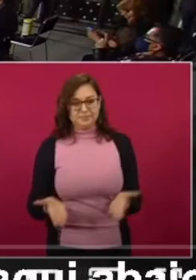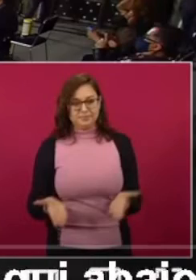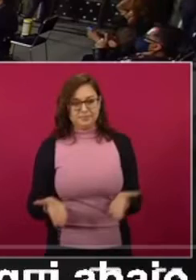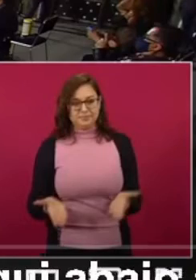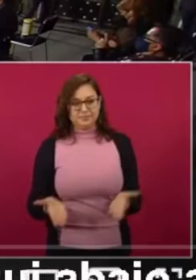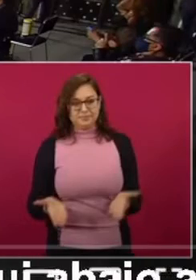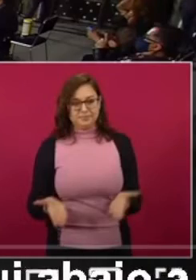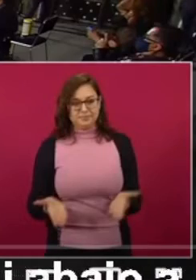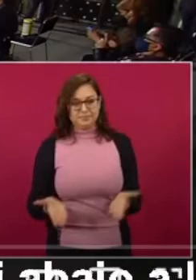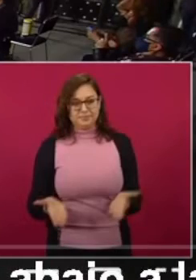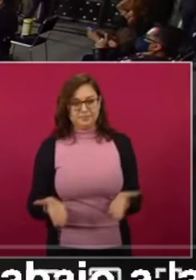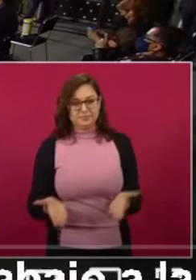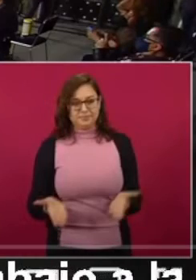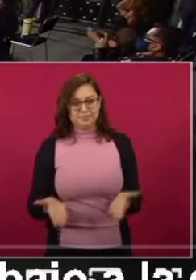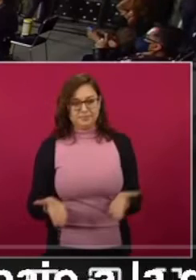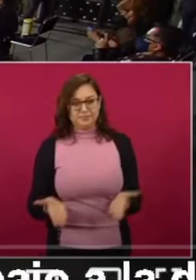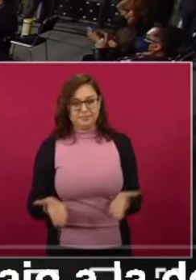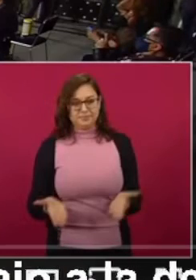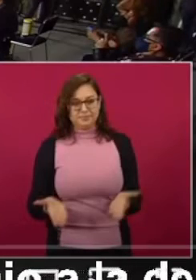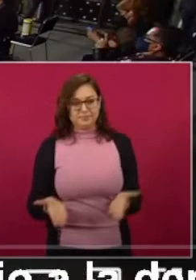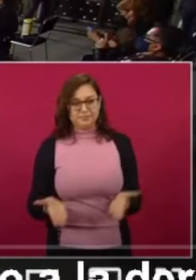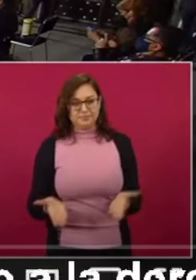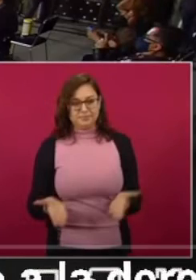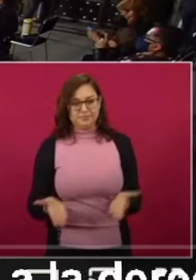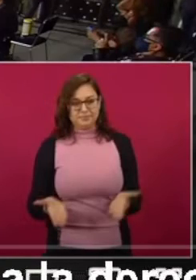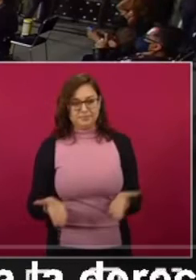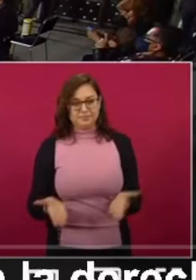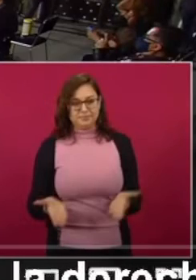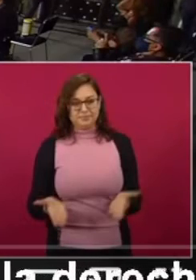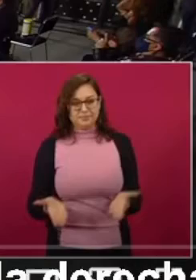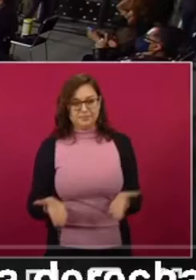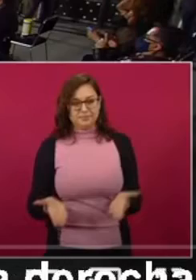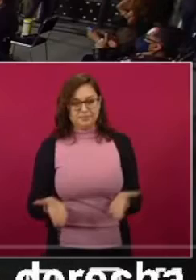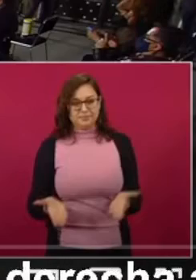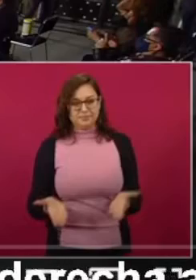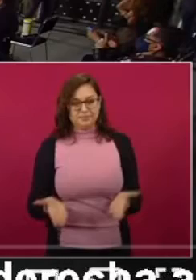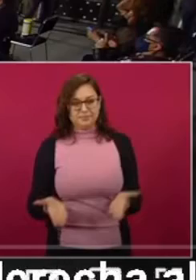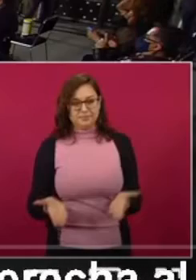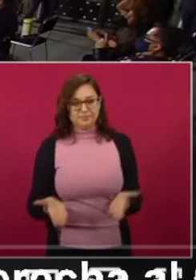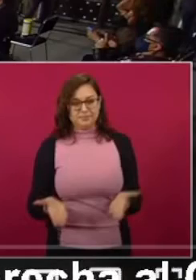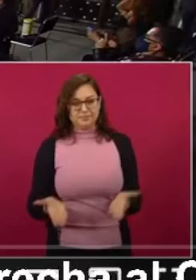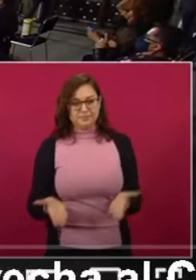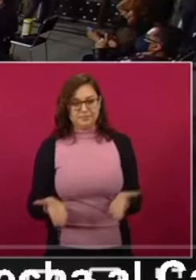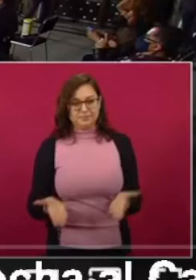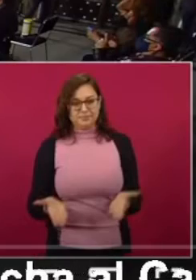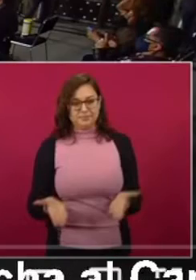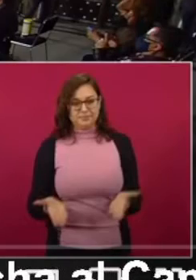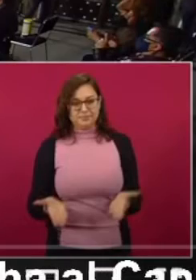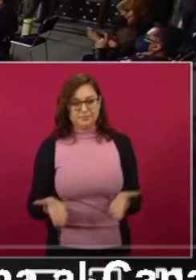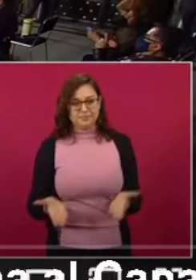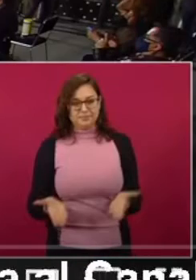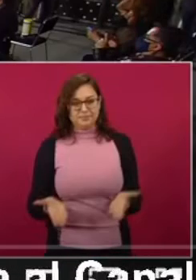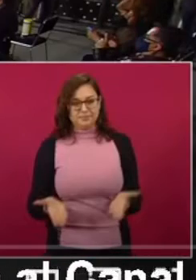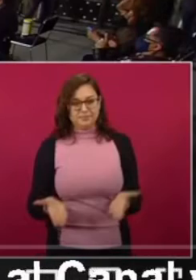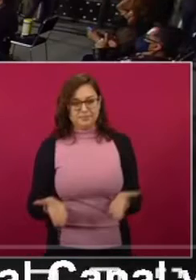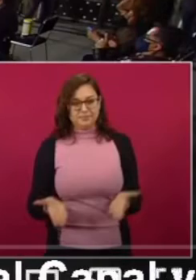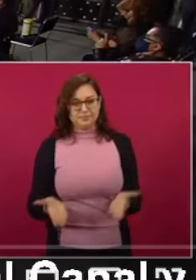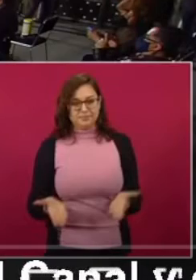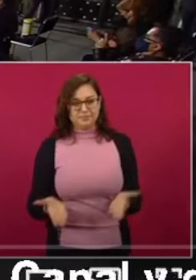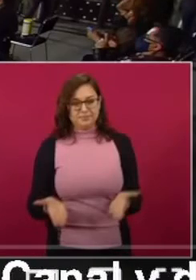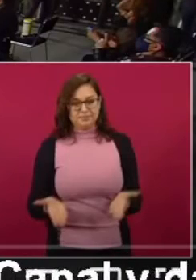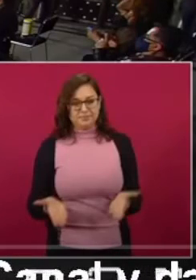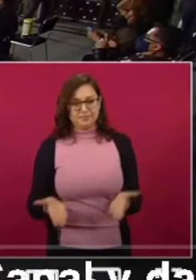triste amigos saber que tenemos un presidente que no lo puede superar